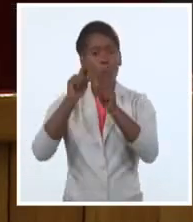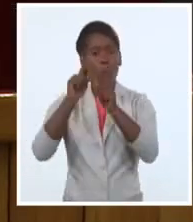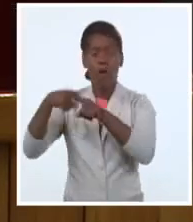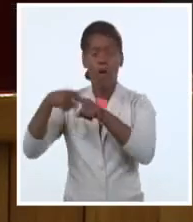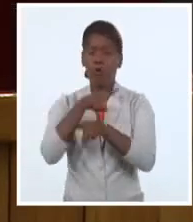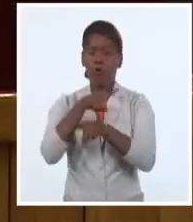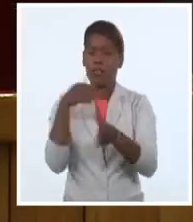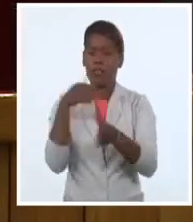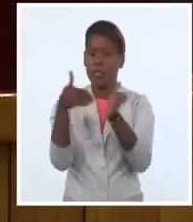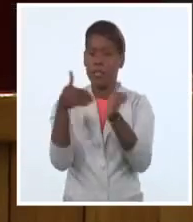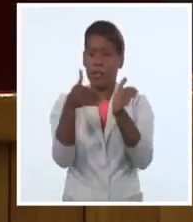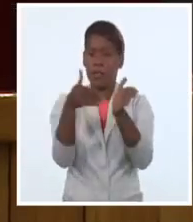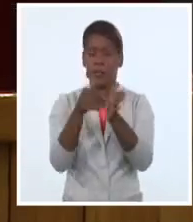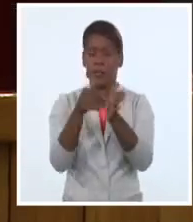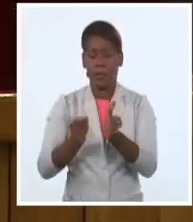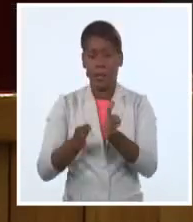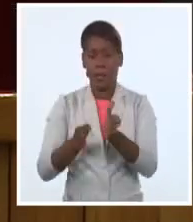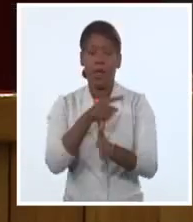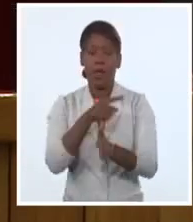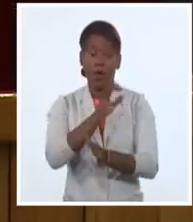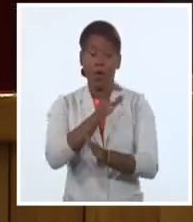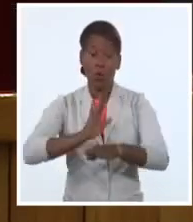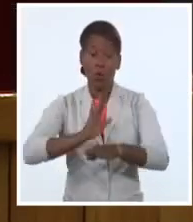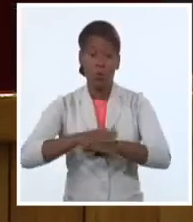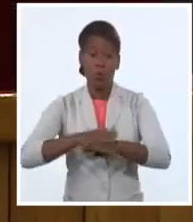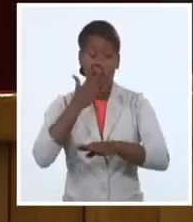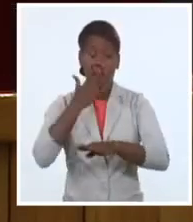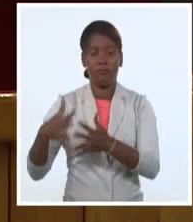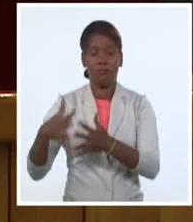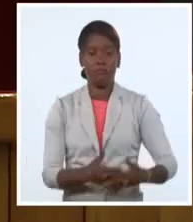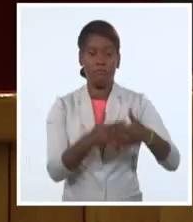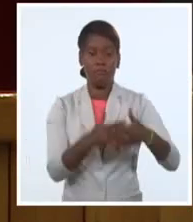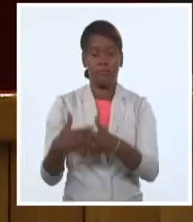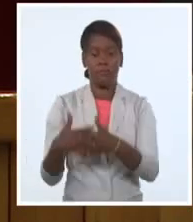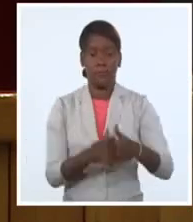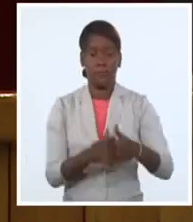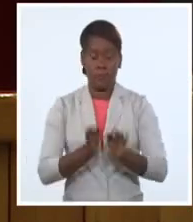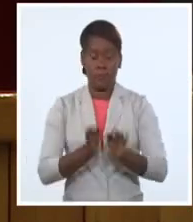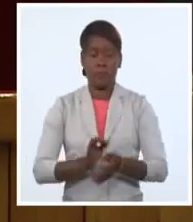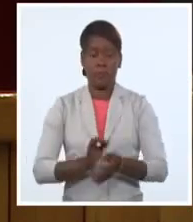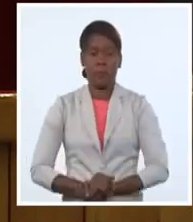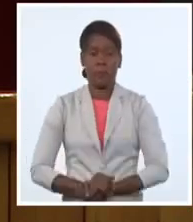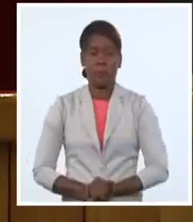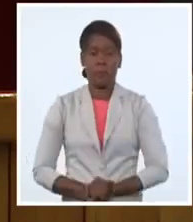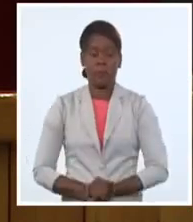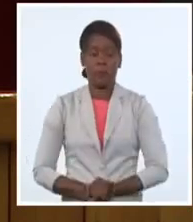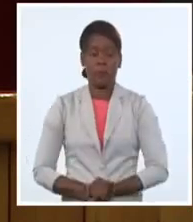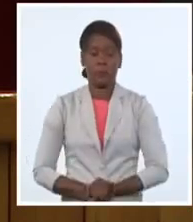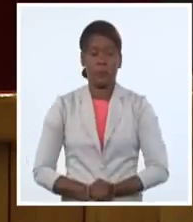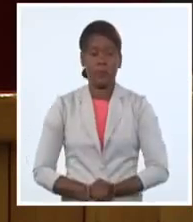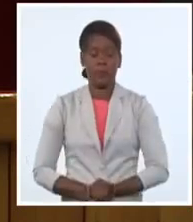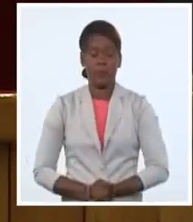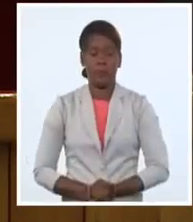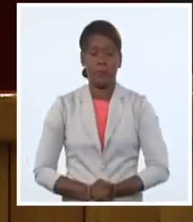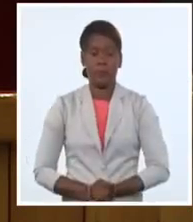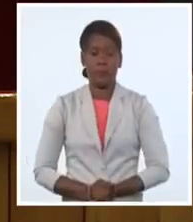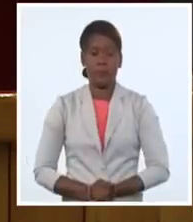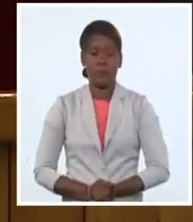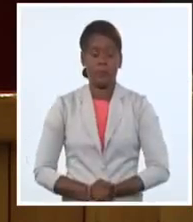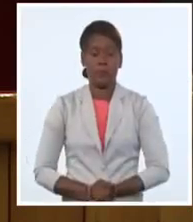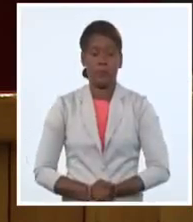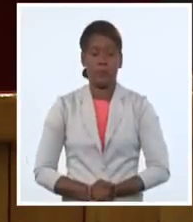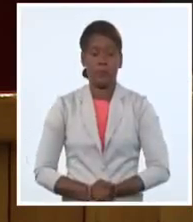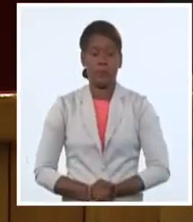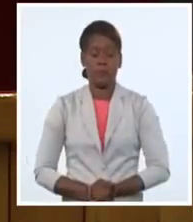consumo y dañar los servicios sociales de los que depende una parte de su bienestar y la respuesta a sus necesidades